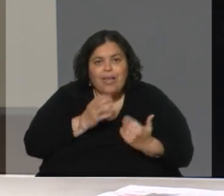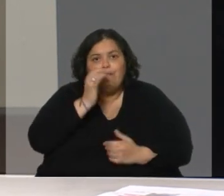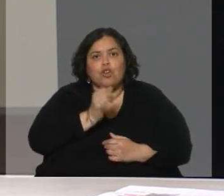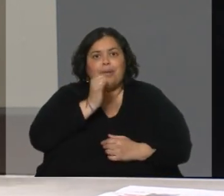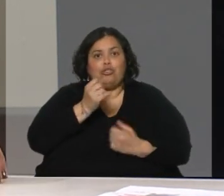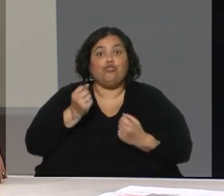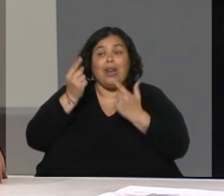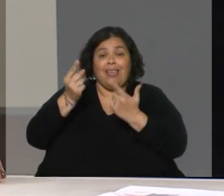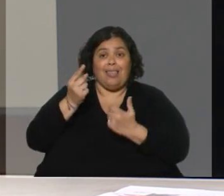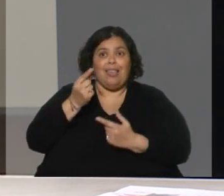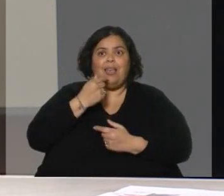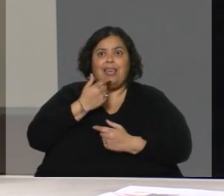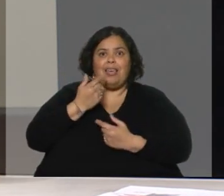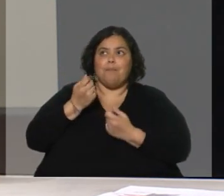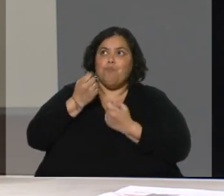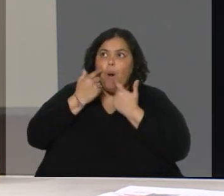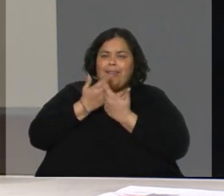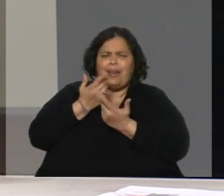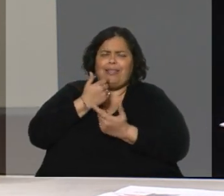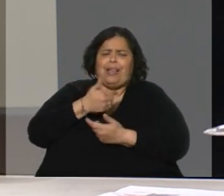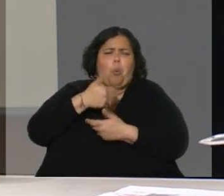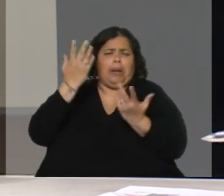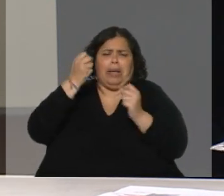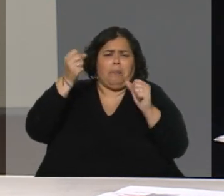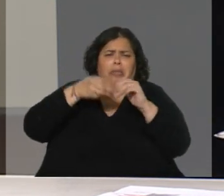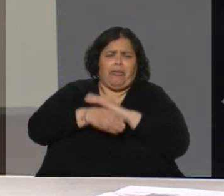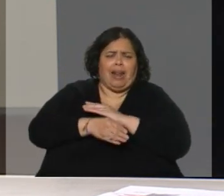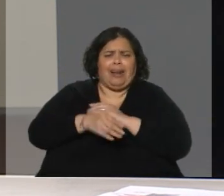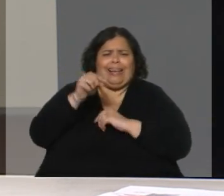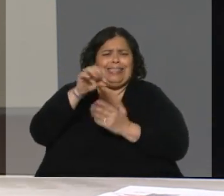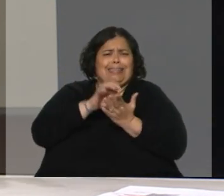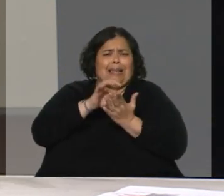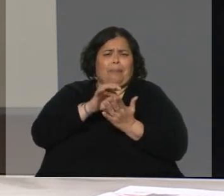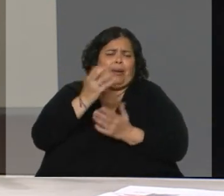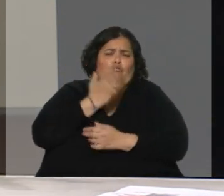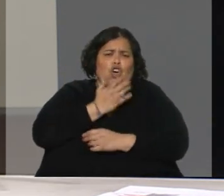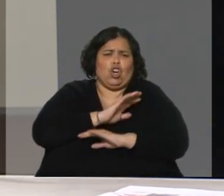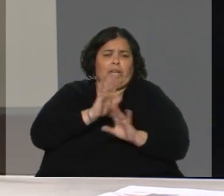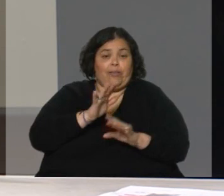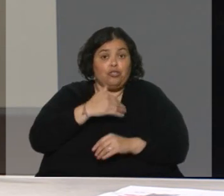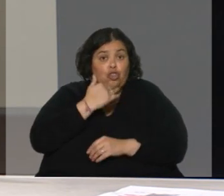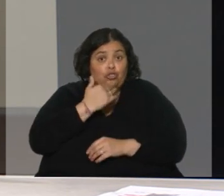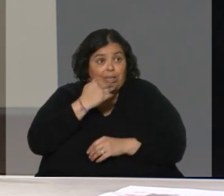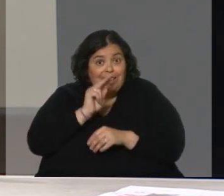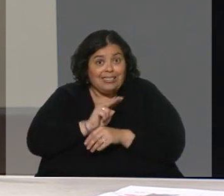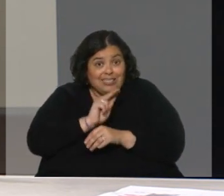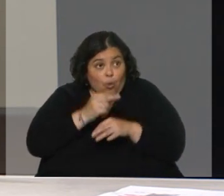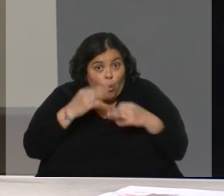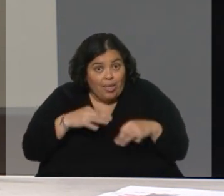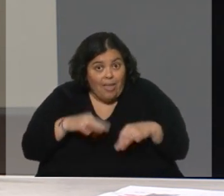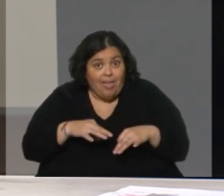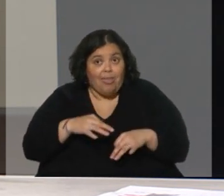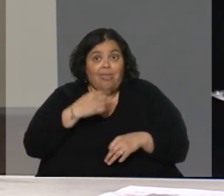Es un desastre ese sistema cualquiera puede entrar o sea yo no sé si es tan seguro como como